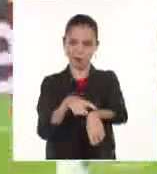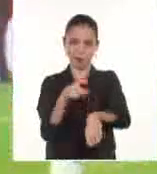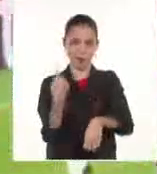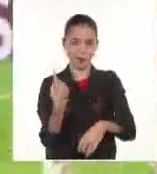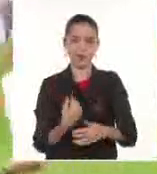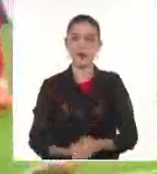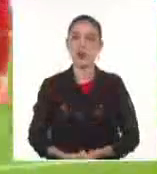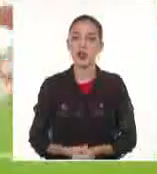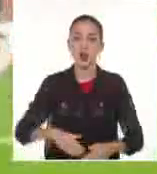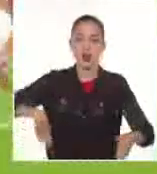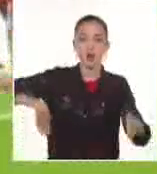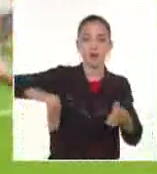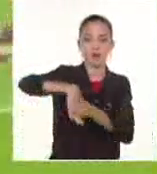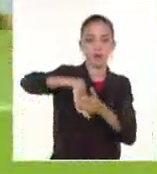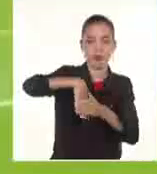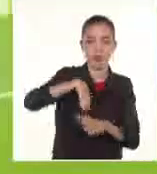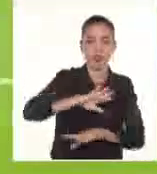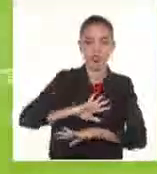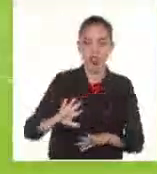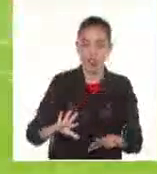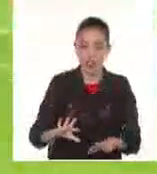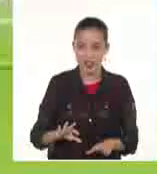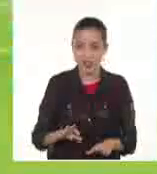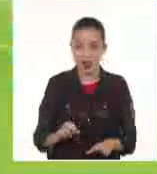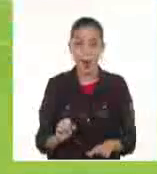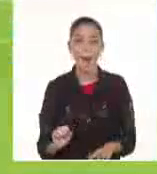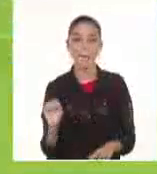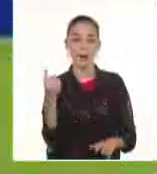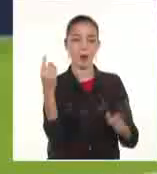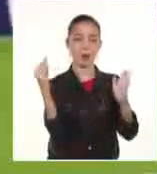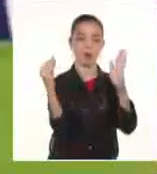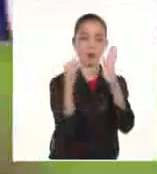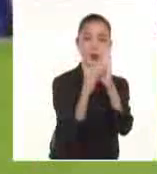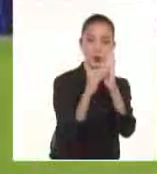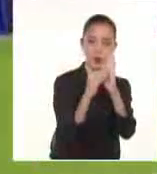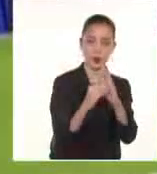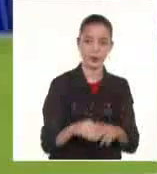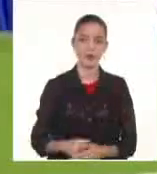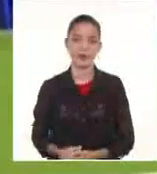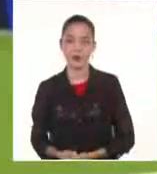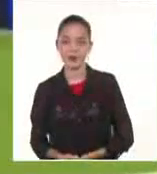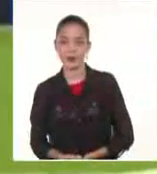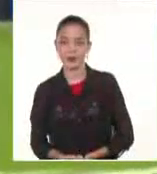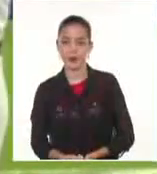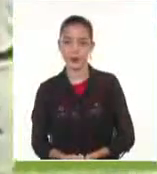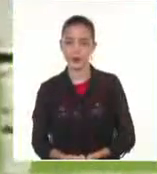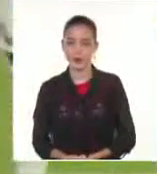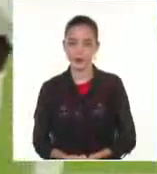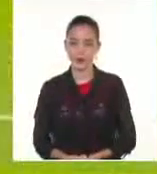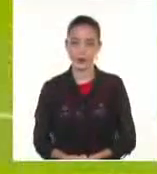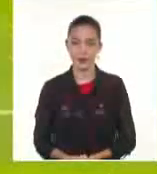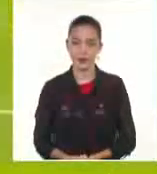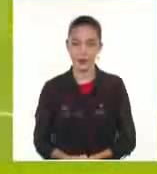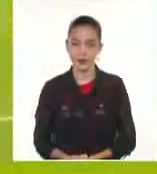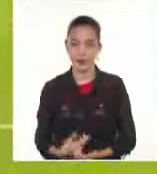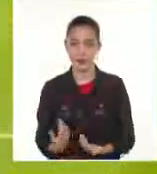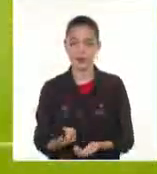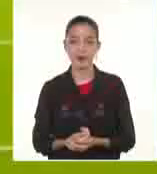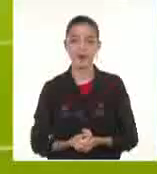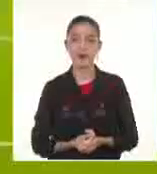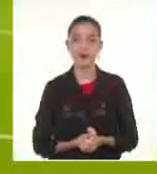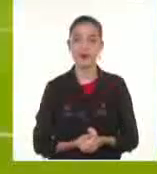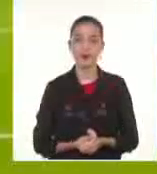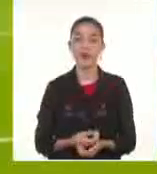sin piedad e inaugurara el marcador. De cabeza también fue la diana de Antonio Rudiger al 83 sobre un tiro de esquina de Lucas